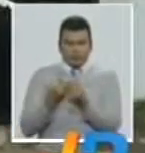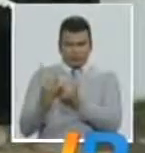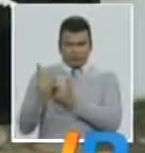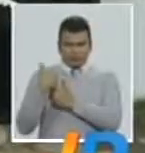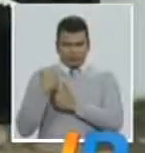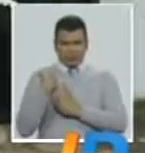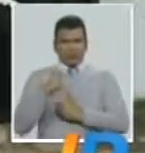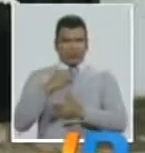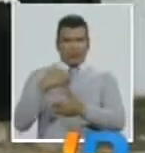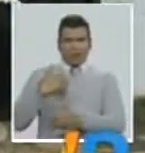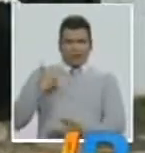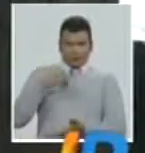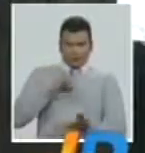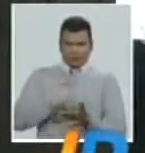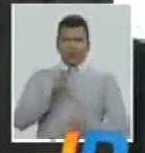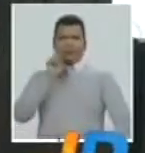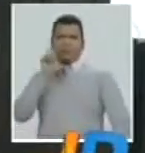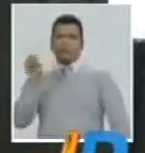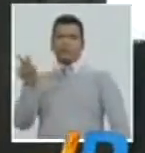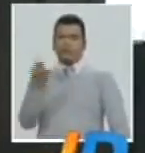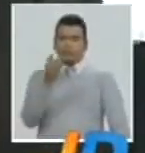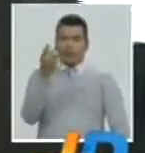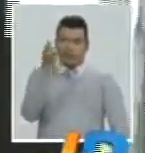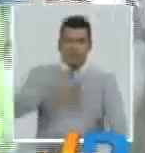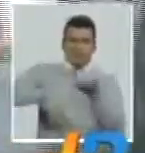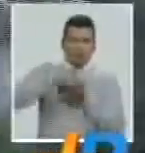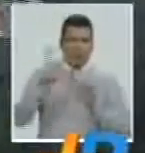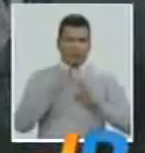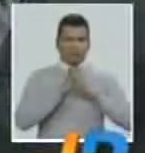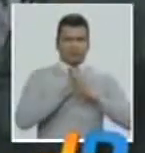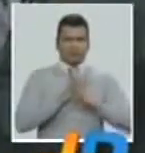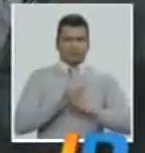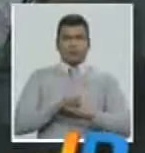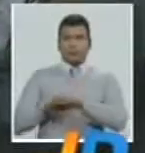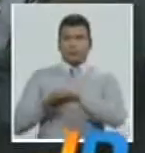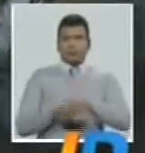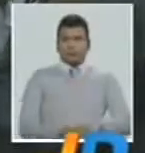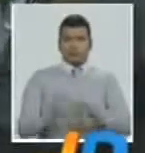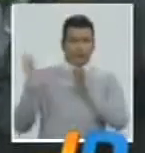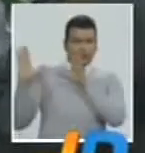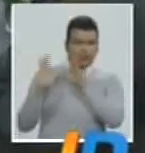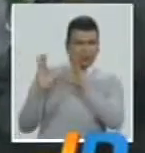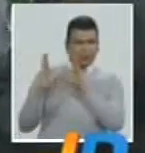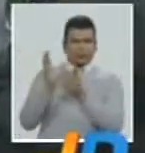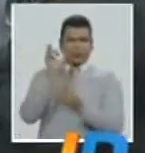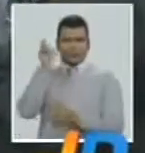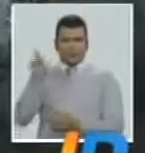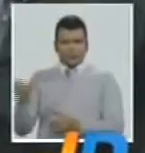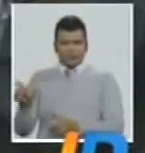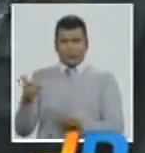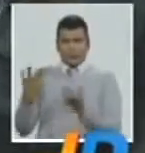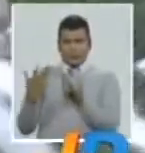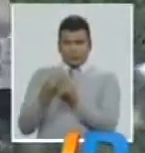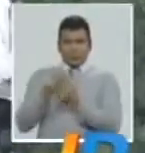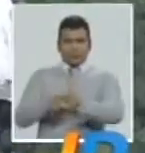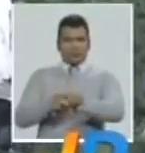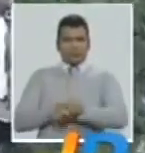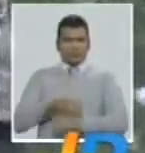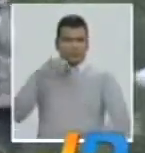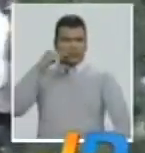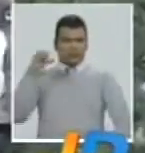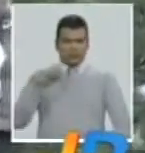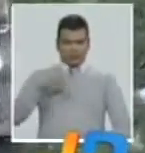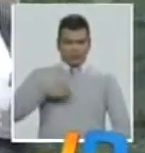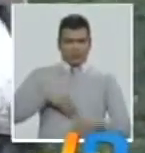adolescencia ingresó al lugar para realizar una inspección y evitar desórdenes. En Popayán, las autoridades capturaron a esta mujer que portaba 5 kilos